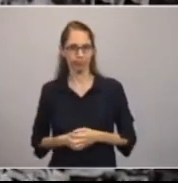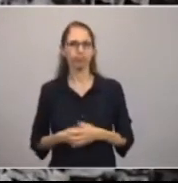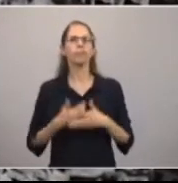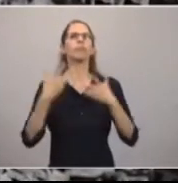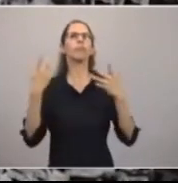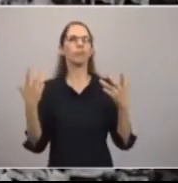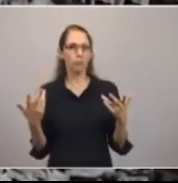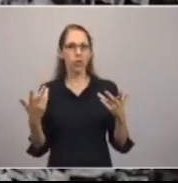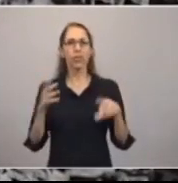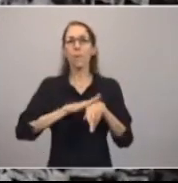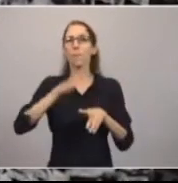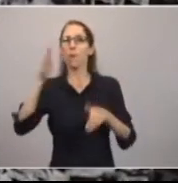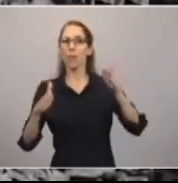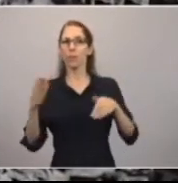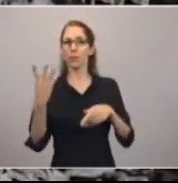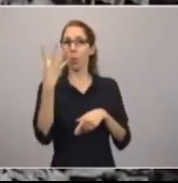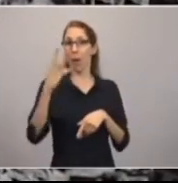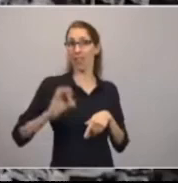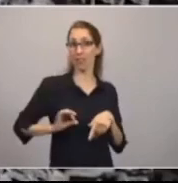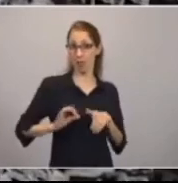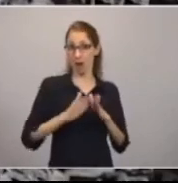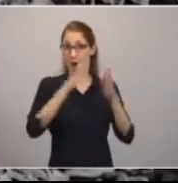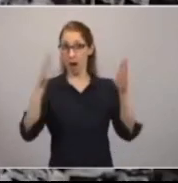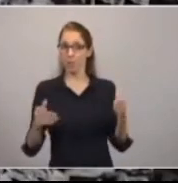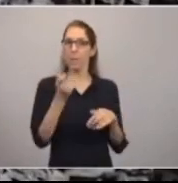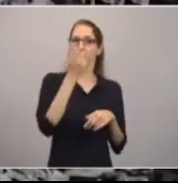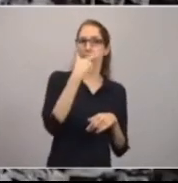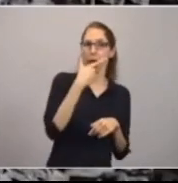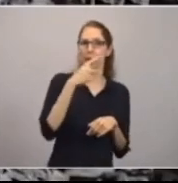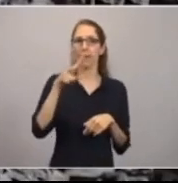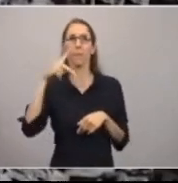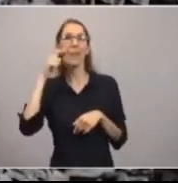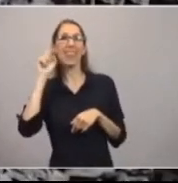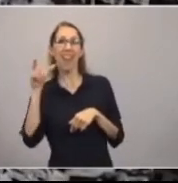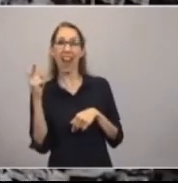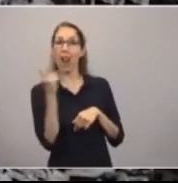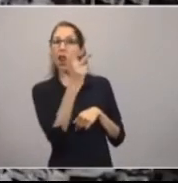política económica que es de manual.